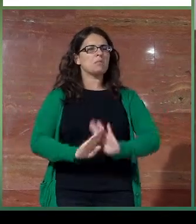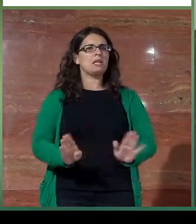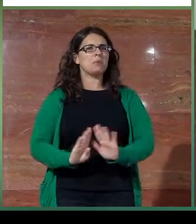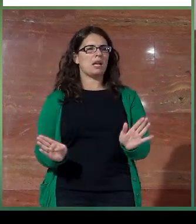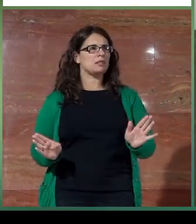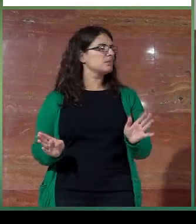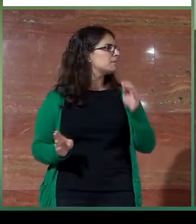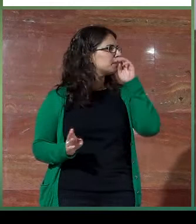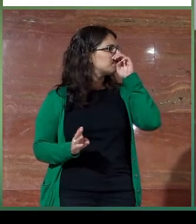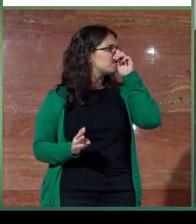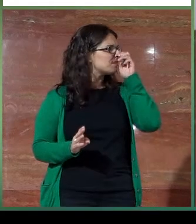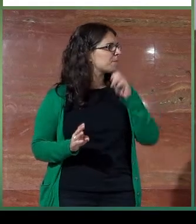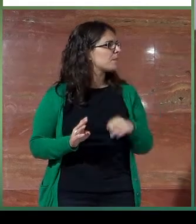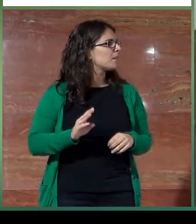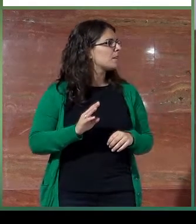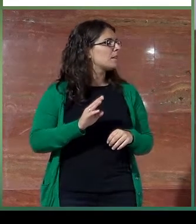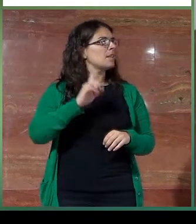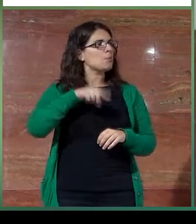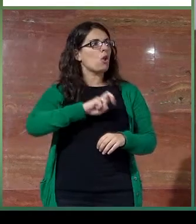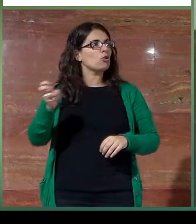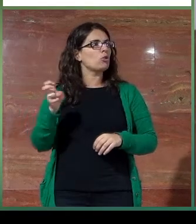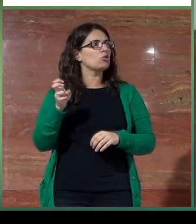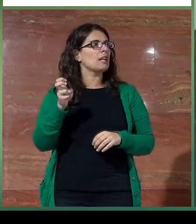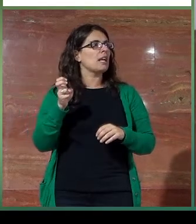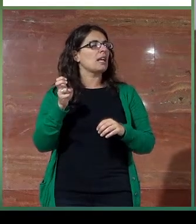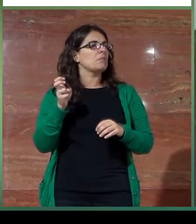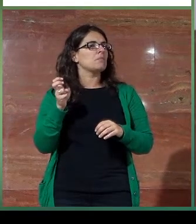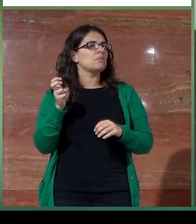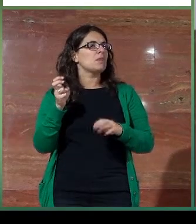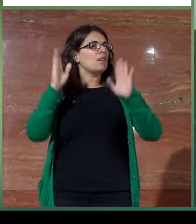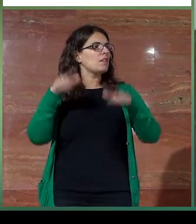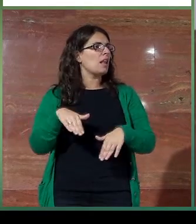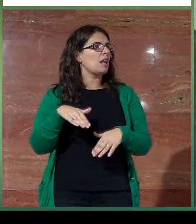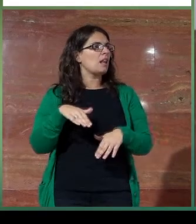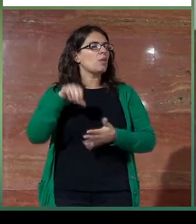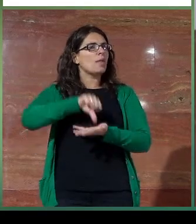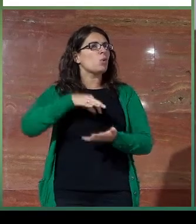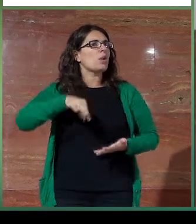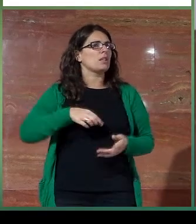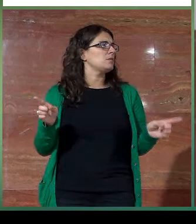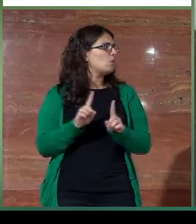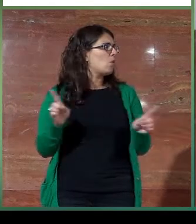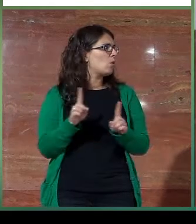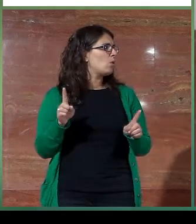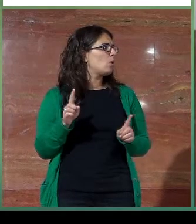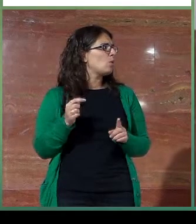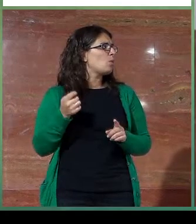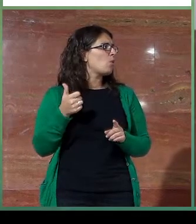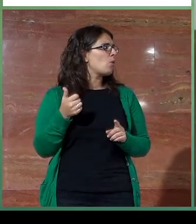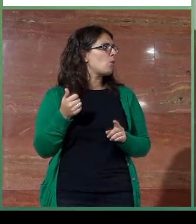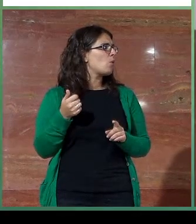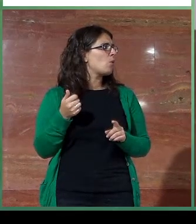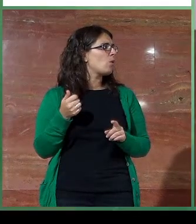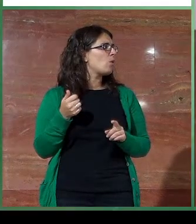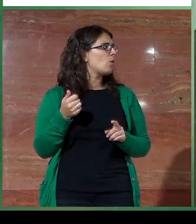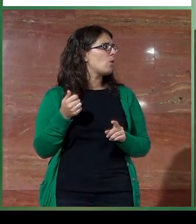leyes que por otra parte tampoco acaban de ser únicas. Es absurdo que en España cada